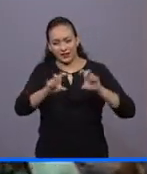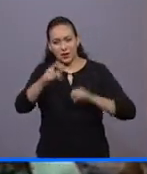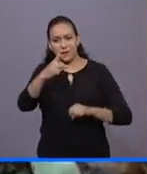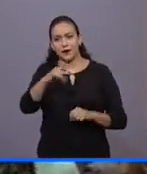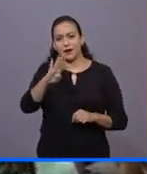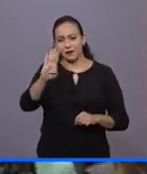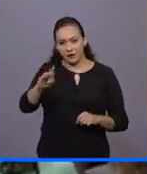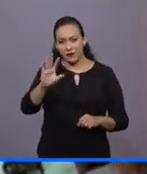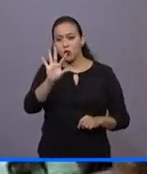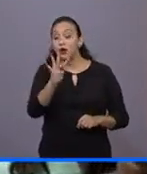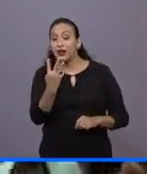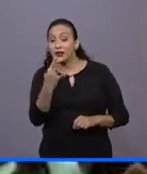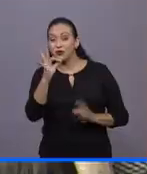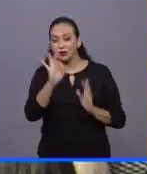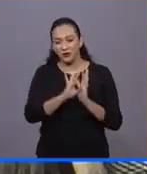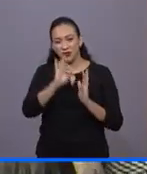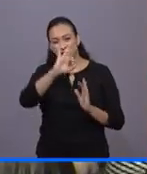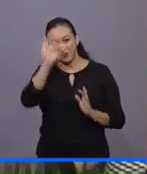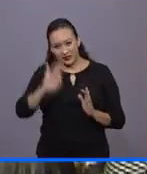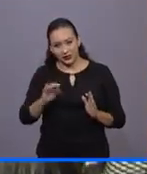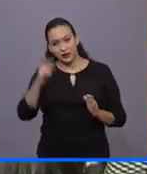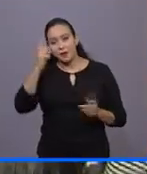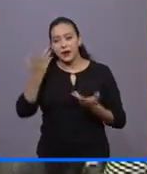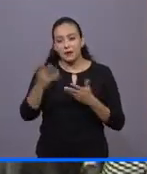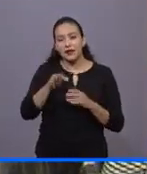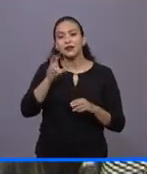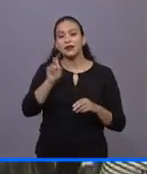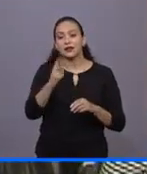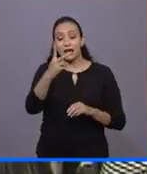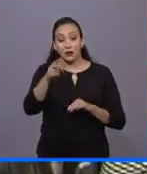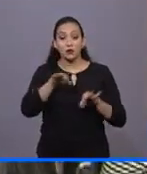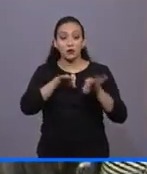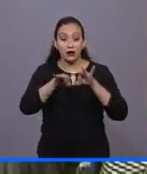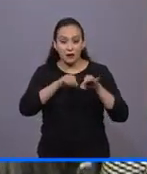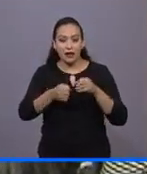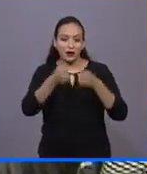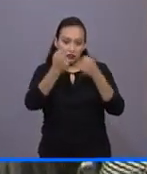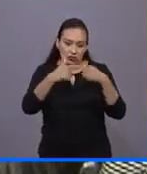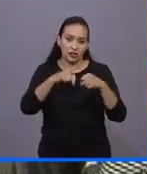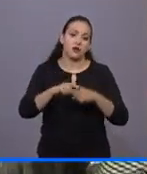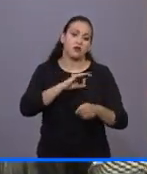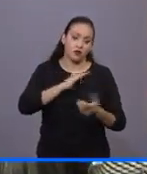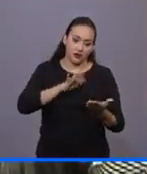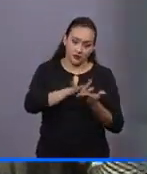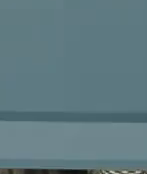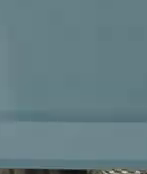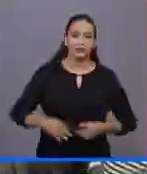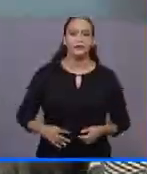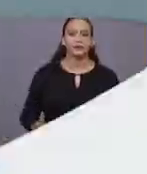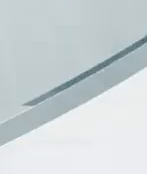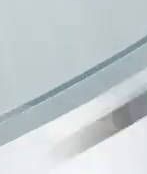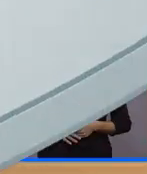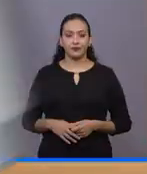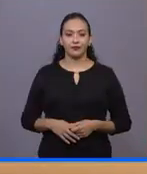Producto Interno Bruto para generar alrededor de 31 millones de empleos en todo el sector.